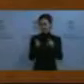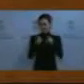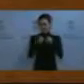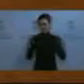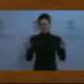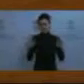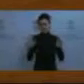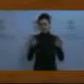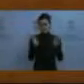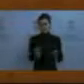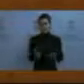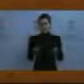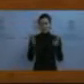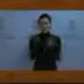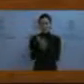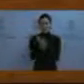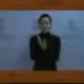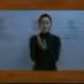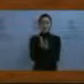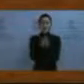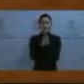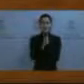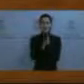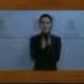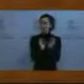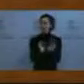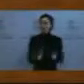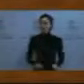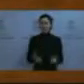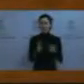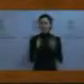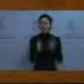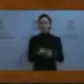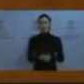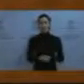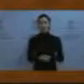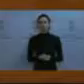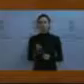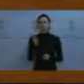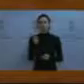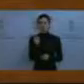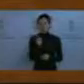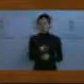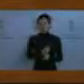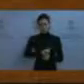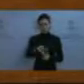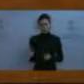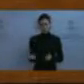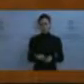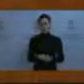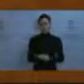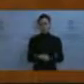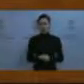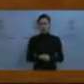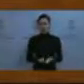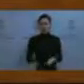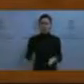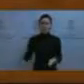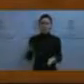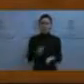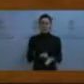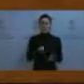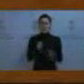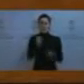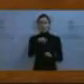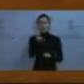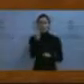la misma siempre, en la adjudicación directa y punto, ¿no? Pero no solo eso, sino que además se detectó